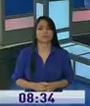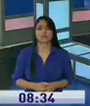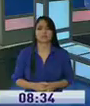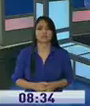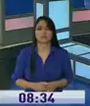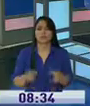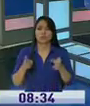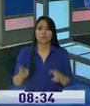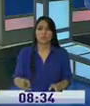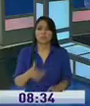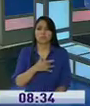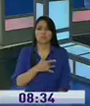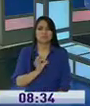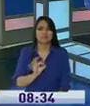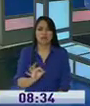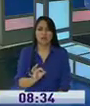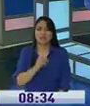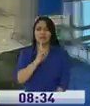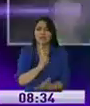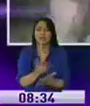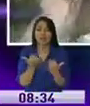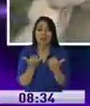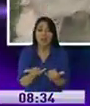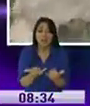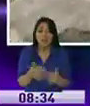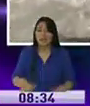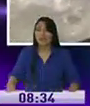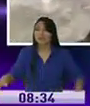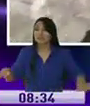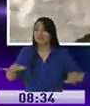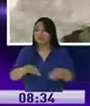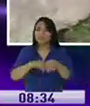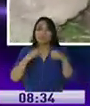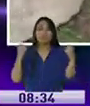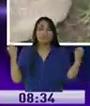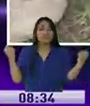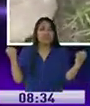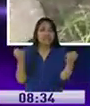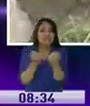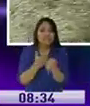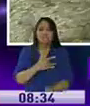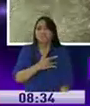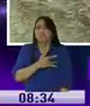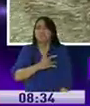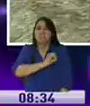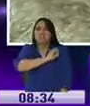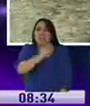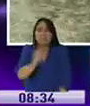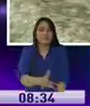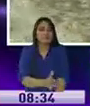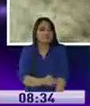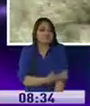Deshumanizados, mi querido Cristian. Hoy por hoy vivimos una época donde somos nosotros.